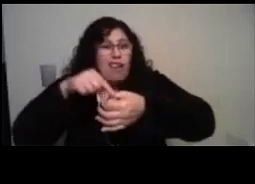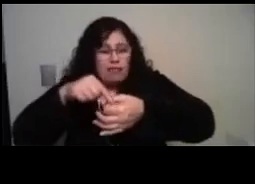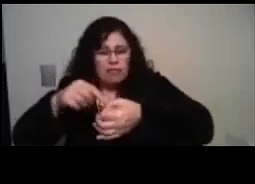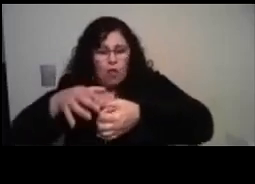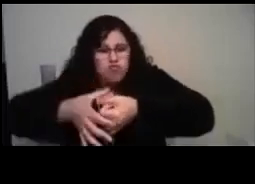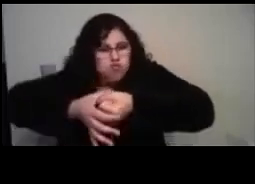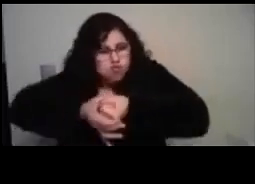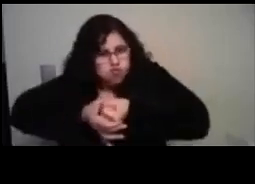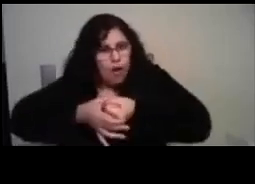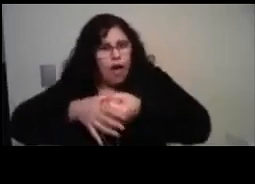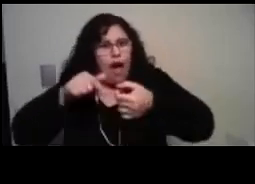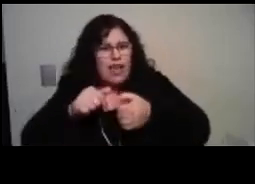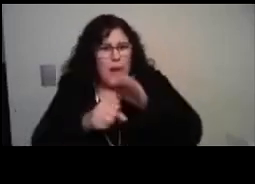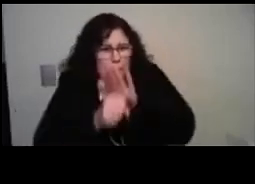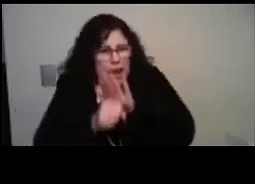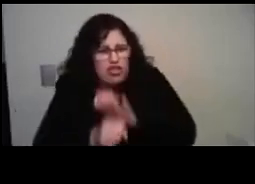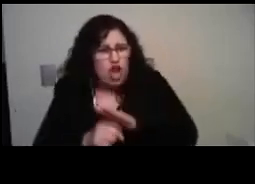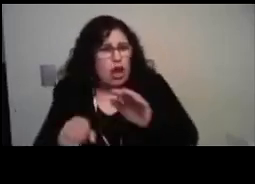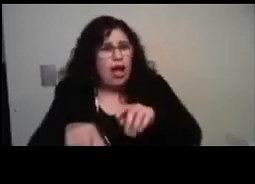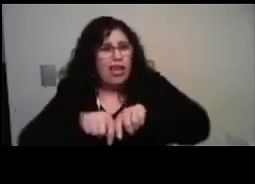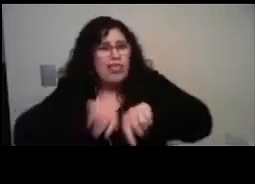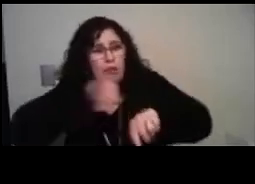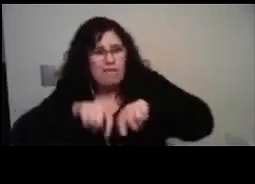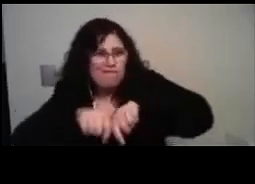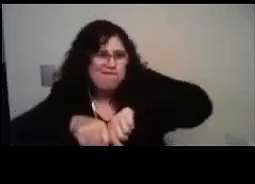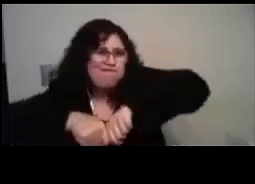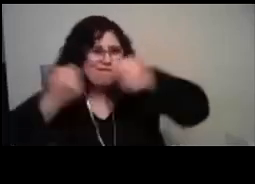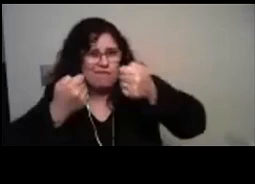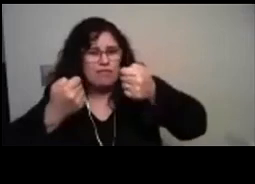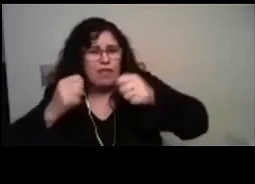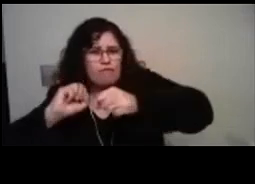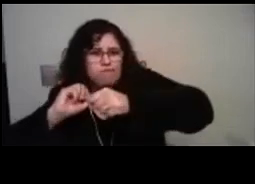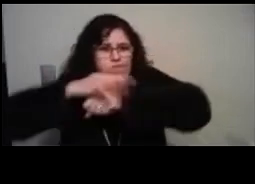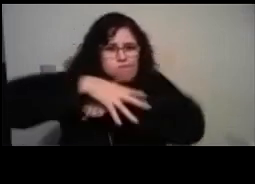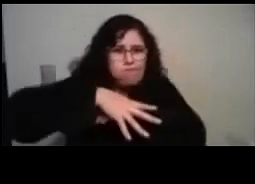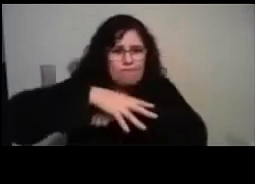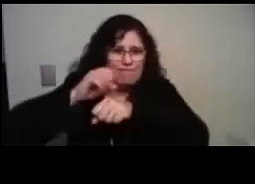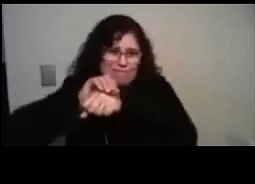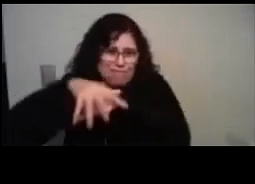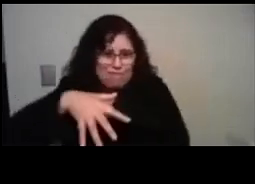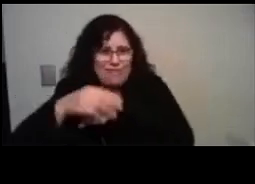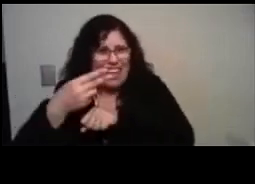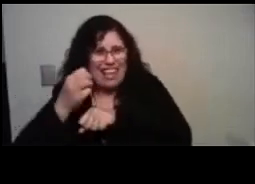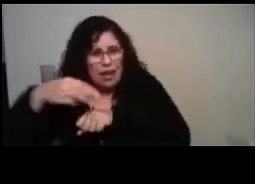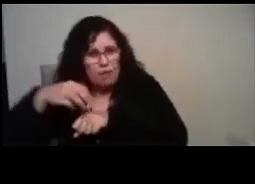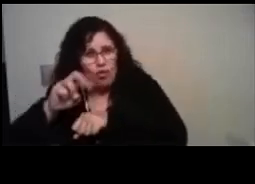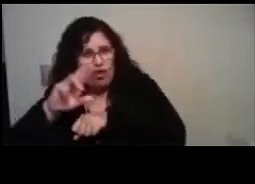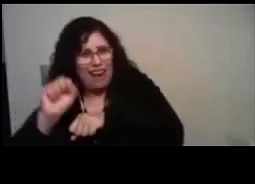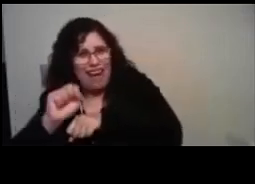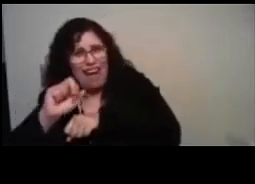que alguna de ellas se pueda romper hasta vertir el contenido sanguíneo en el parénquima